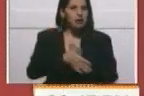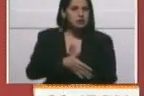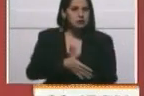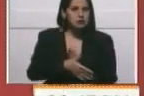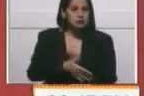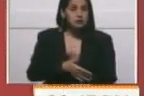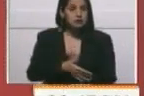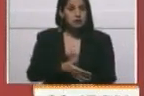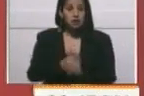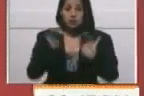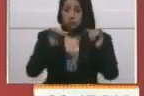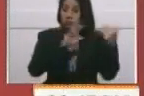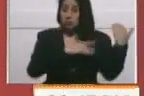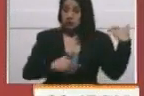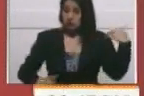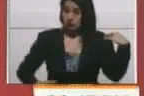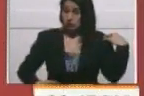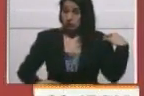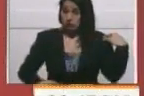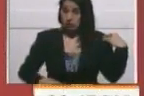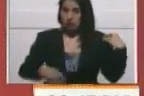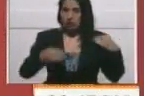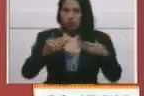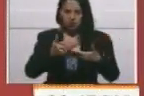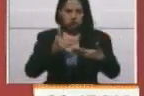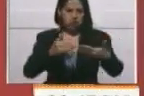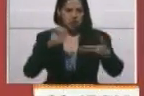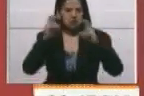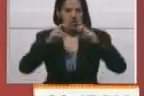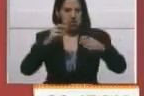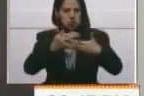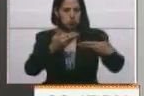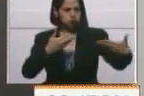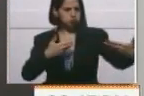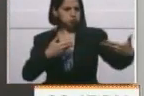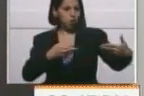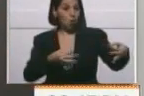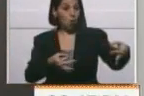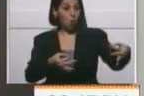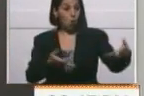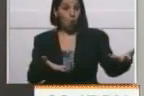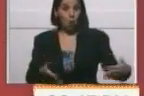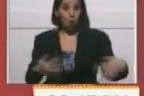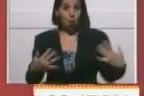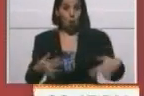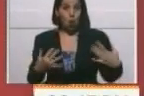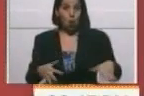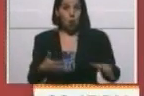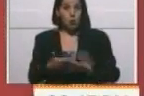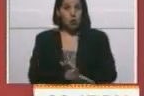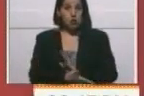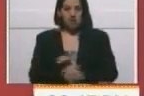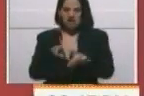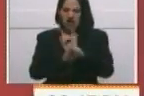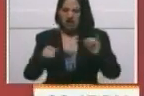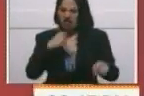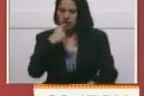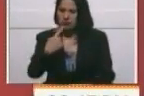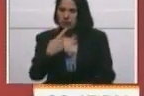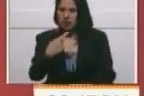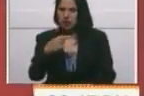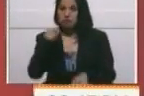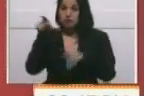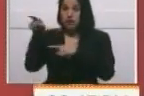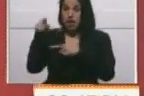mismo presidente recibió los avances de toda la investigación y al final de la investigación llegó que esos